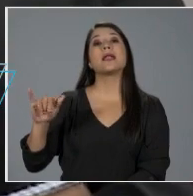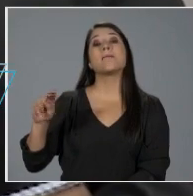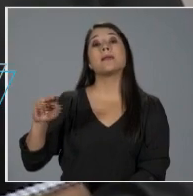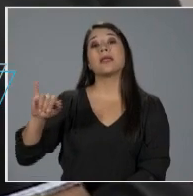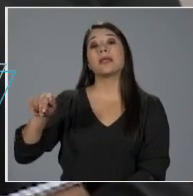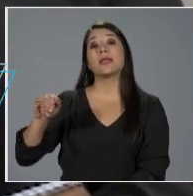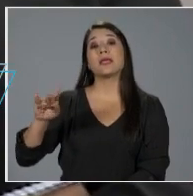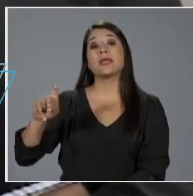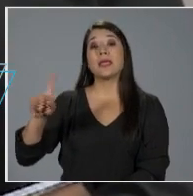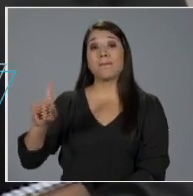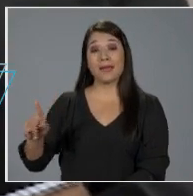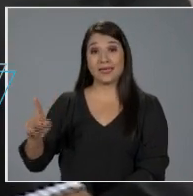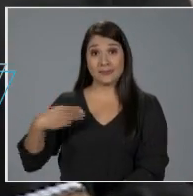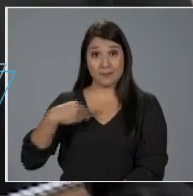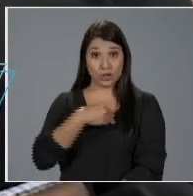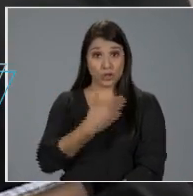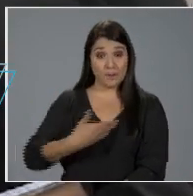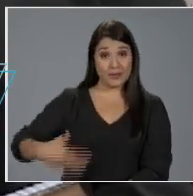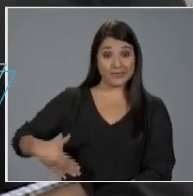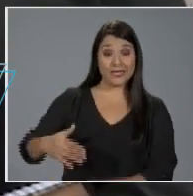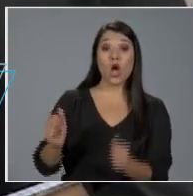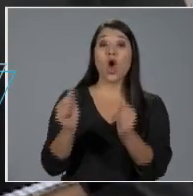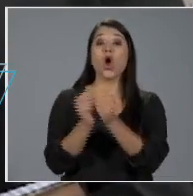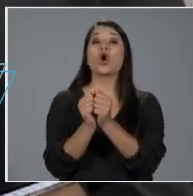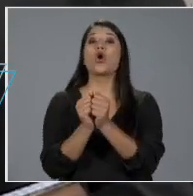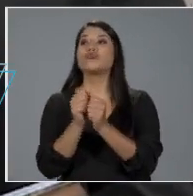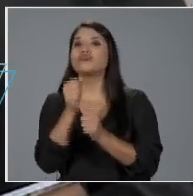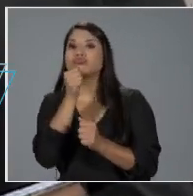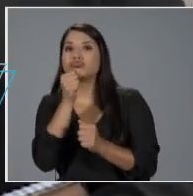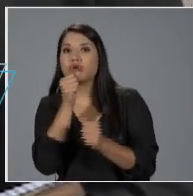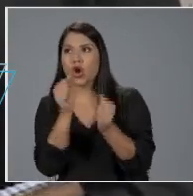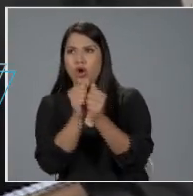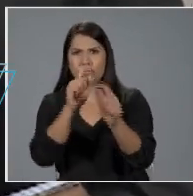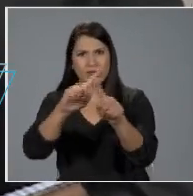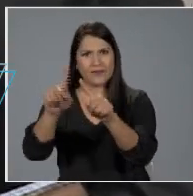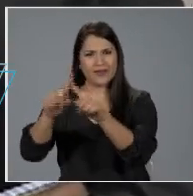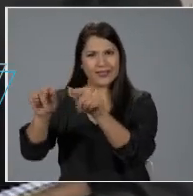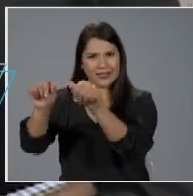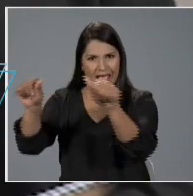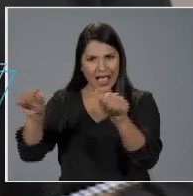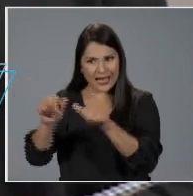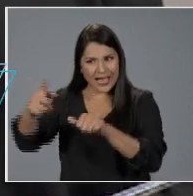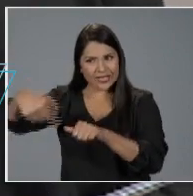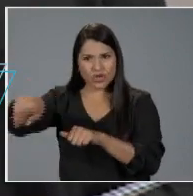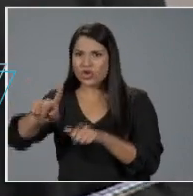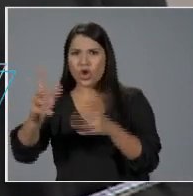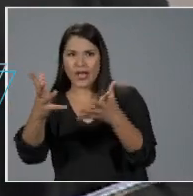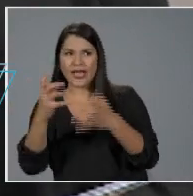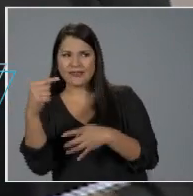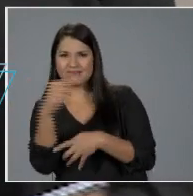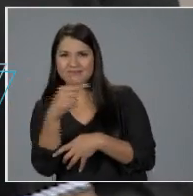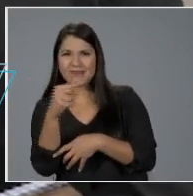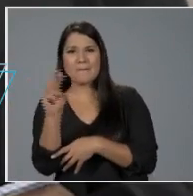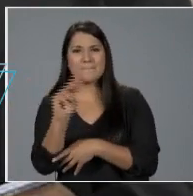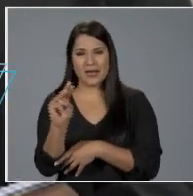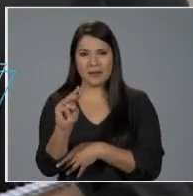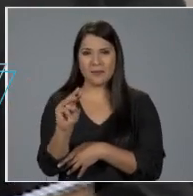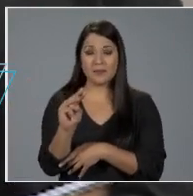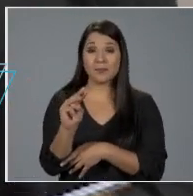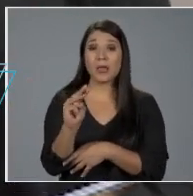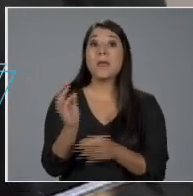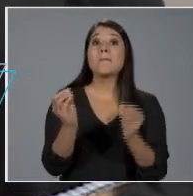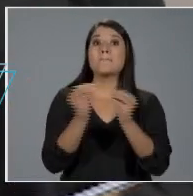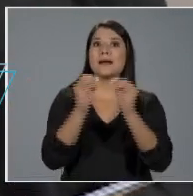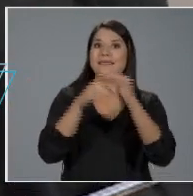la Presidencia, durante el primer año con medios de comunicación y con diferentes sectores que no querían que Melvin estuviera ahí aún dentro de